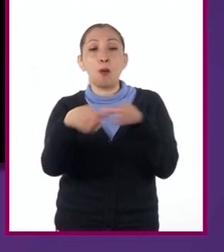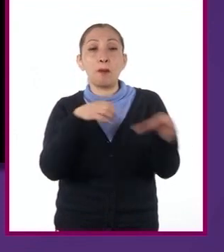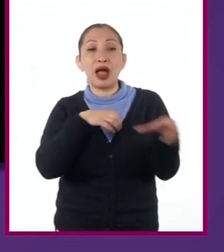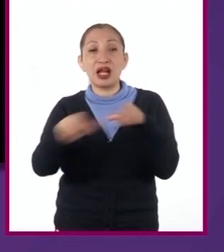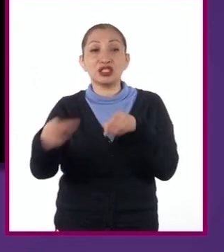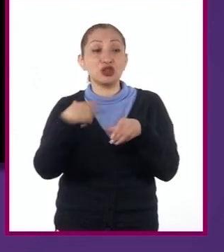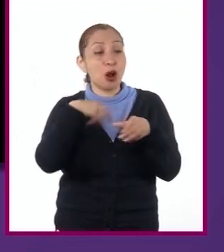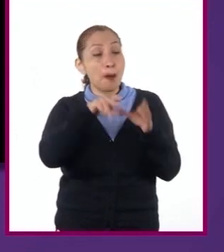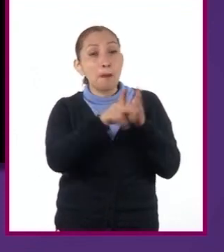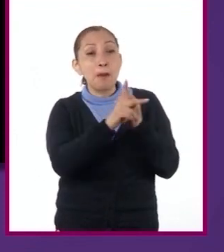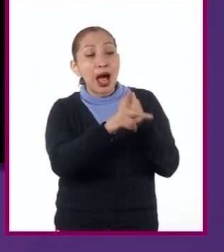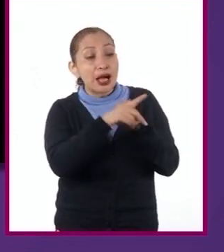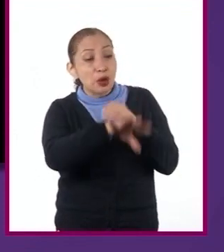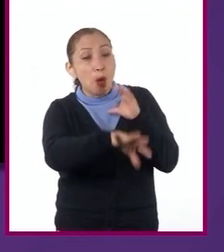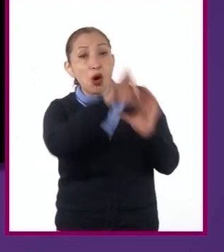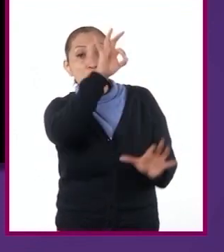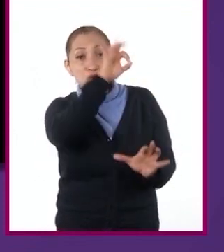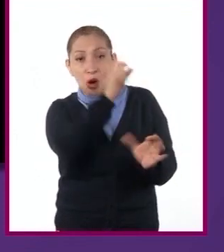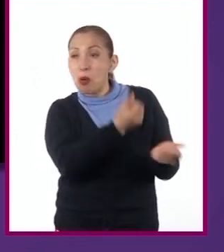tierras descubiertas.